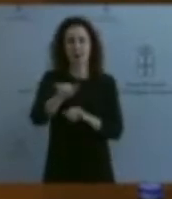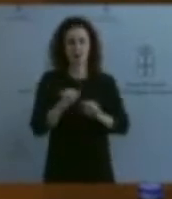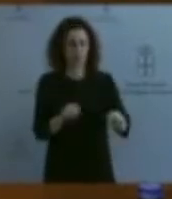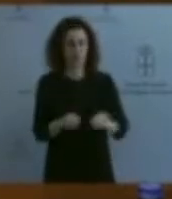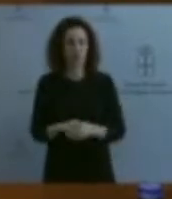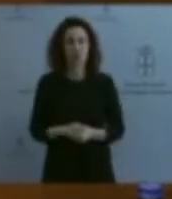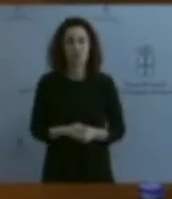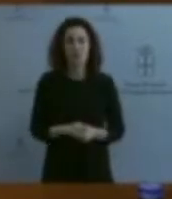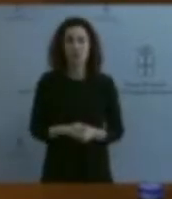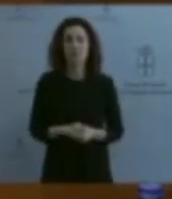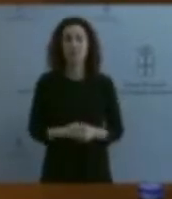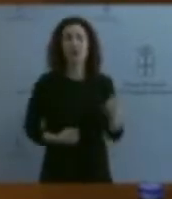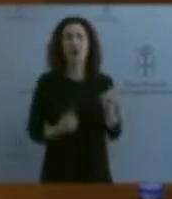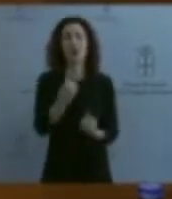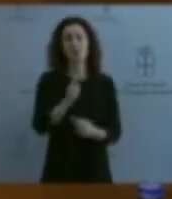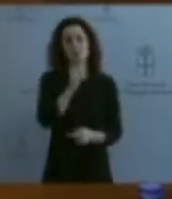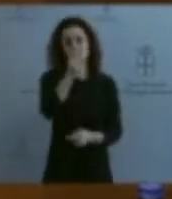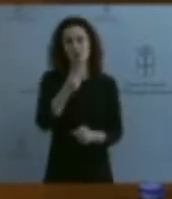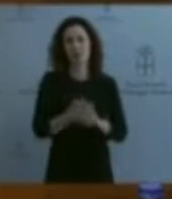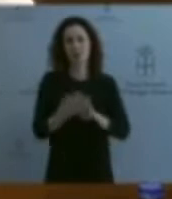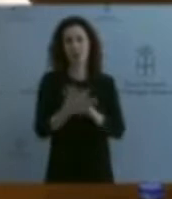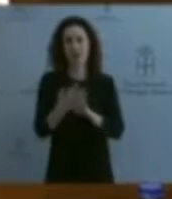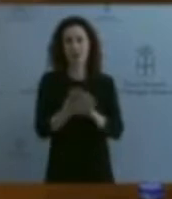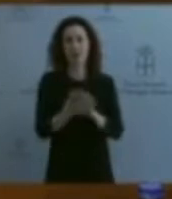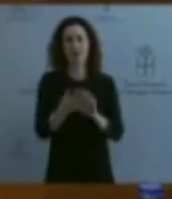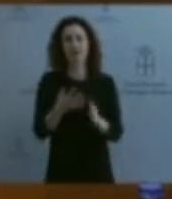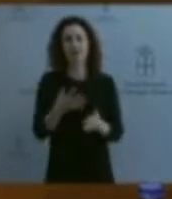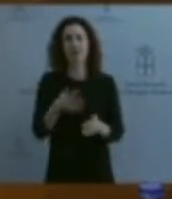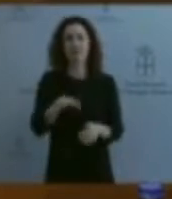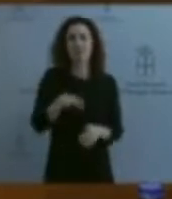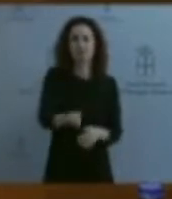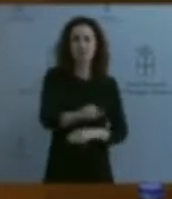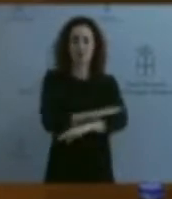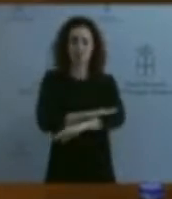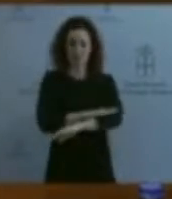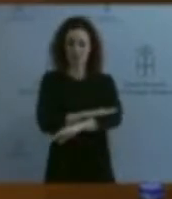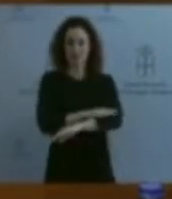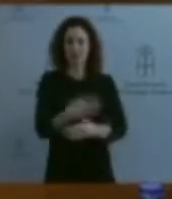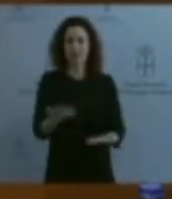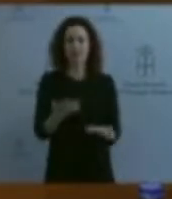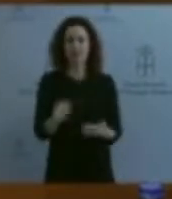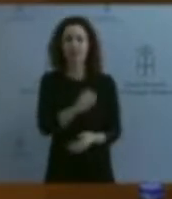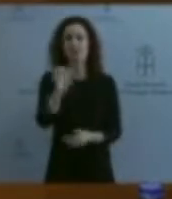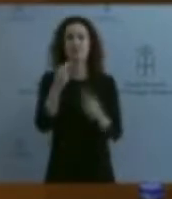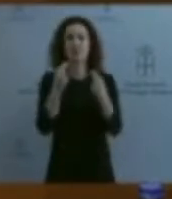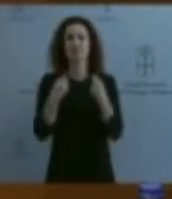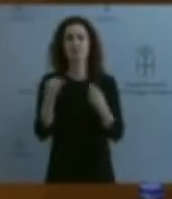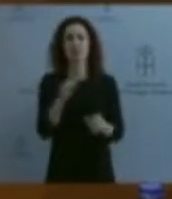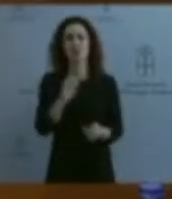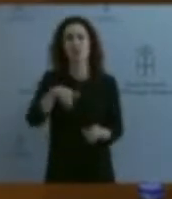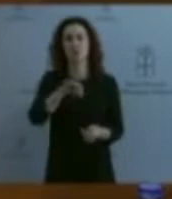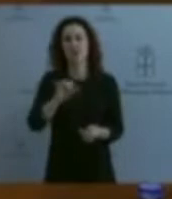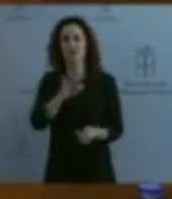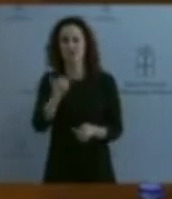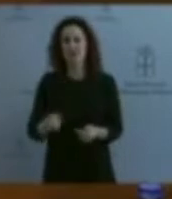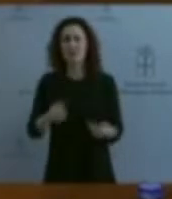hablar de nacionalizaciones. Ahí tenemos al eurodiputado Jonás Fernández. Resulta urgente que se abra este debate en